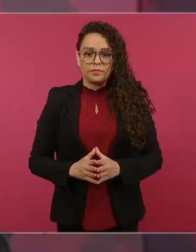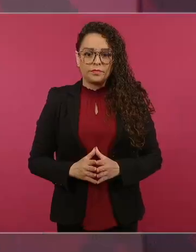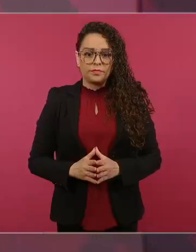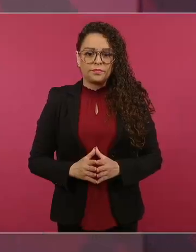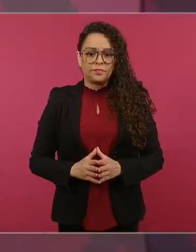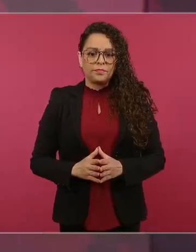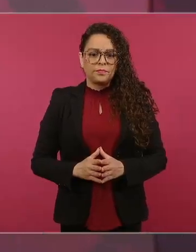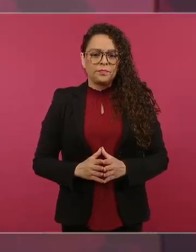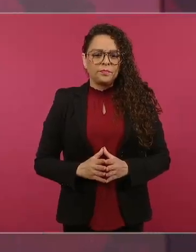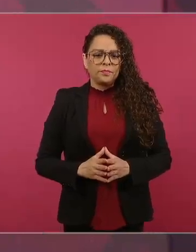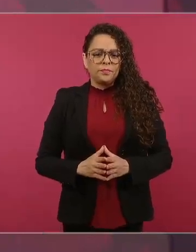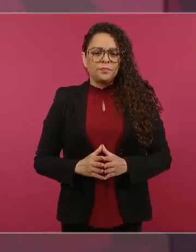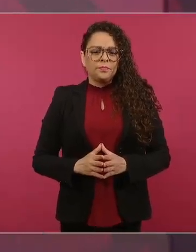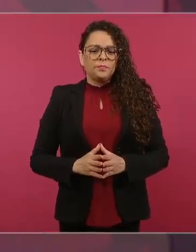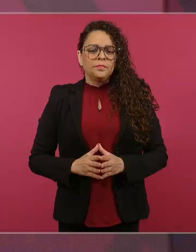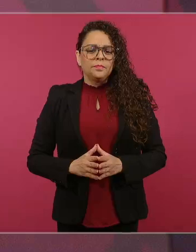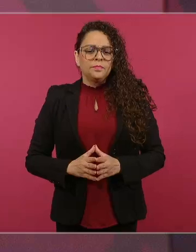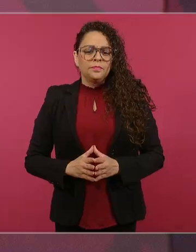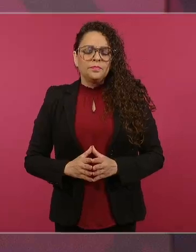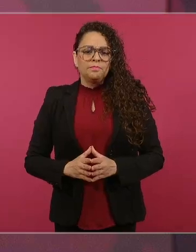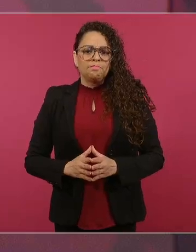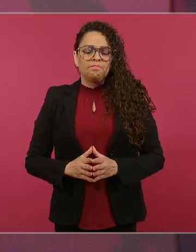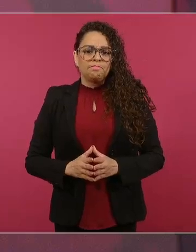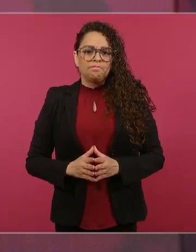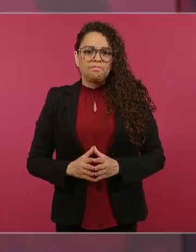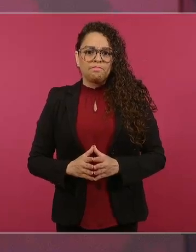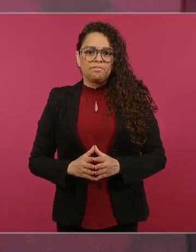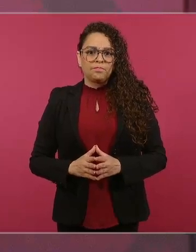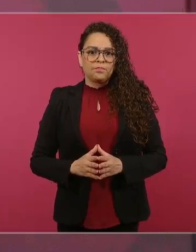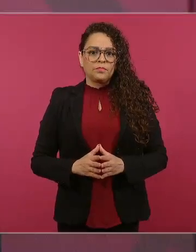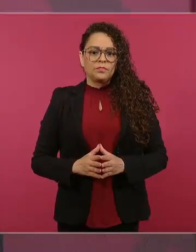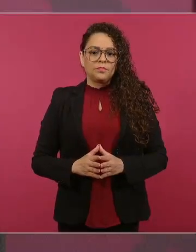porque el presidente Biden